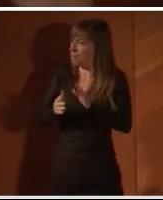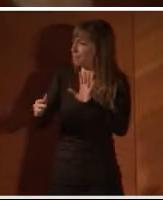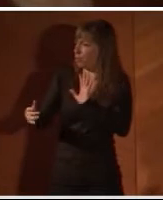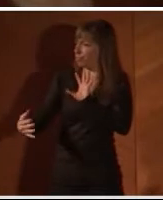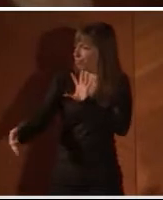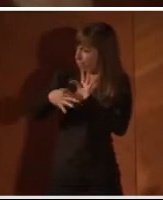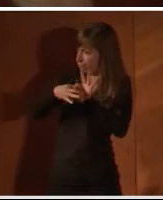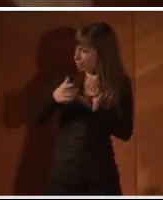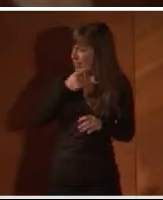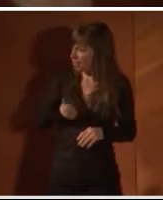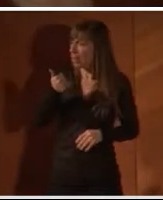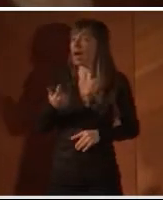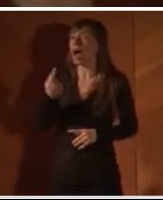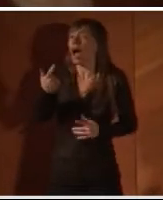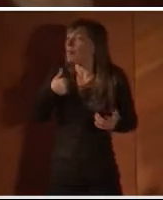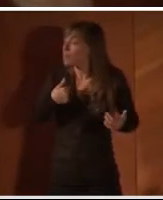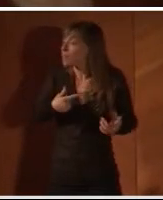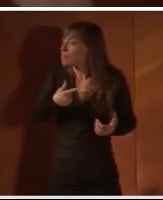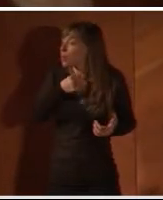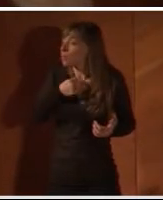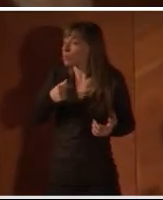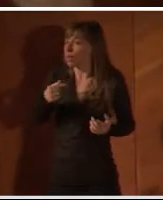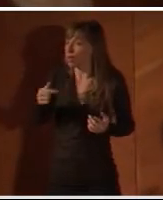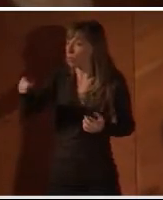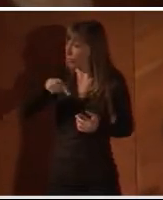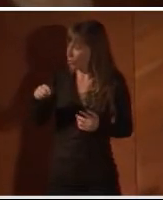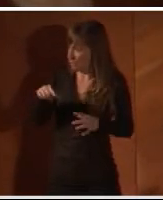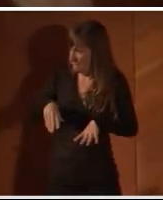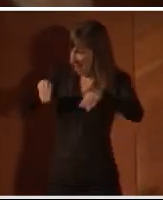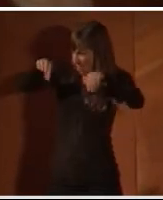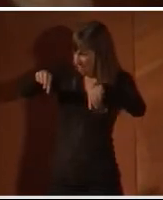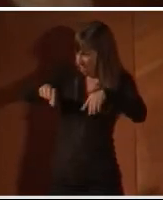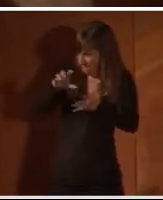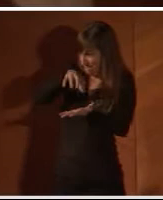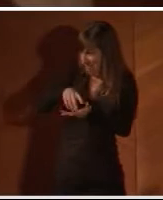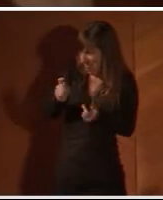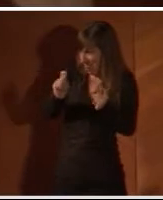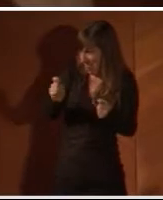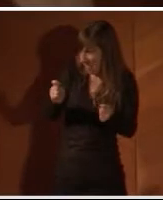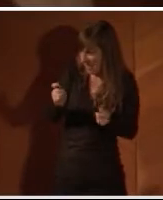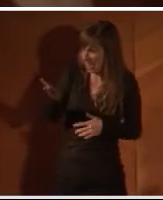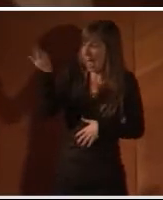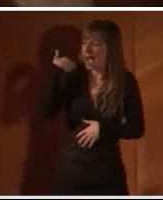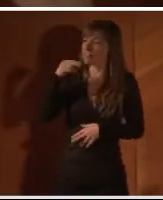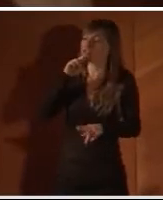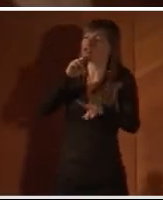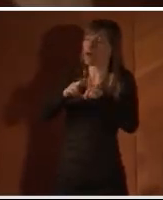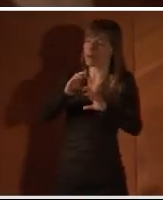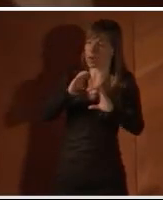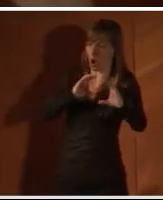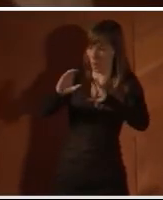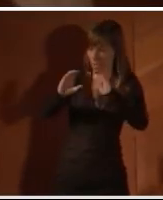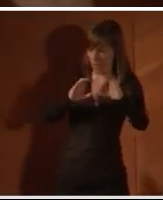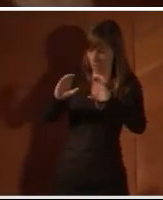veces cuando venís, algunos los que habéis venido por primera vez a este palacio, que es el palacio que se llamaba de las comunicaciones y